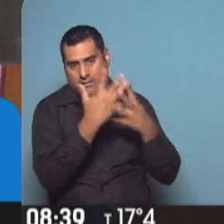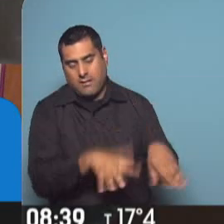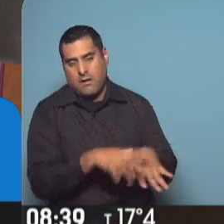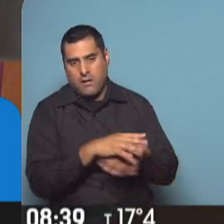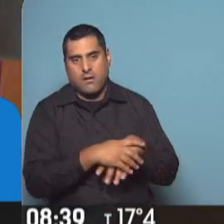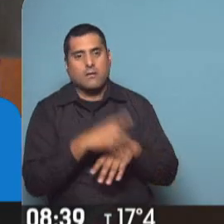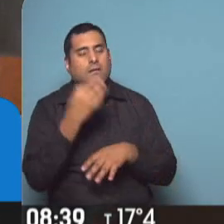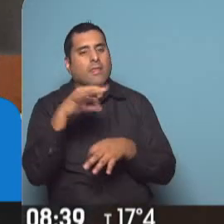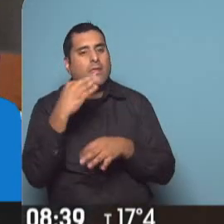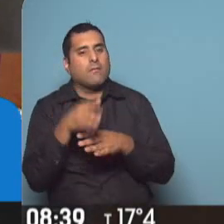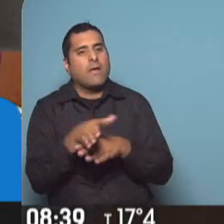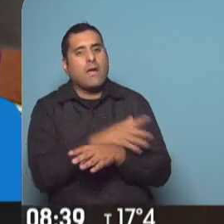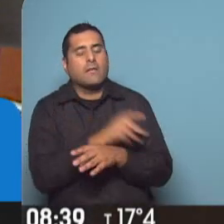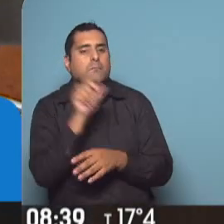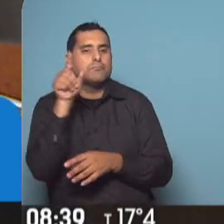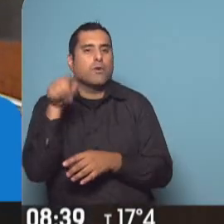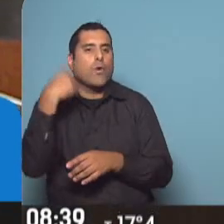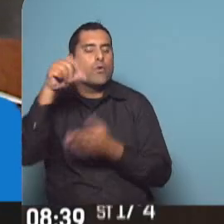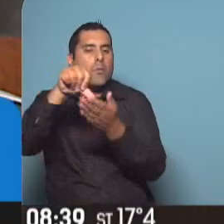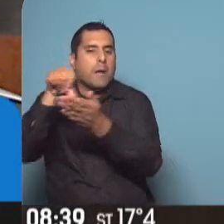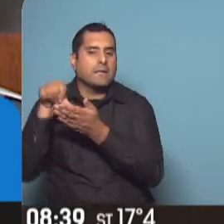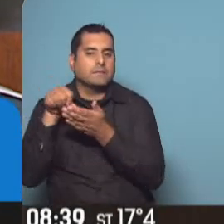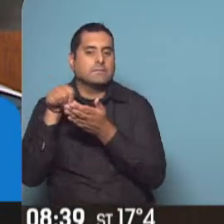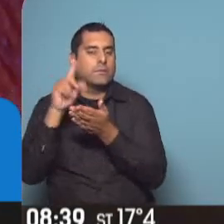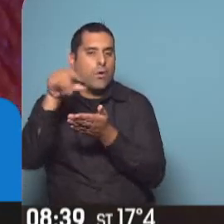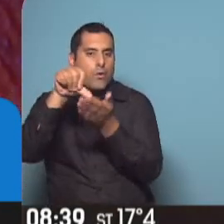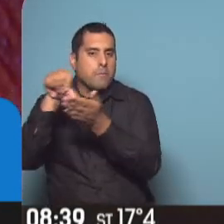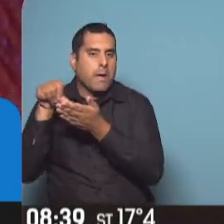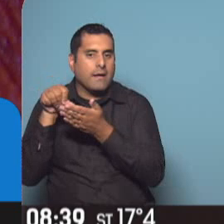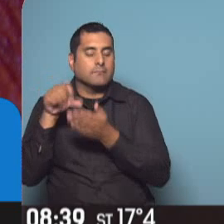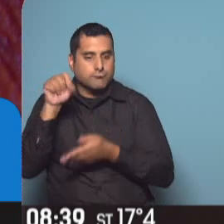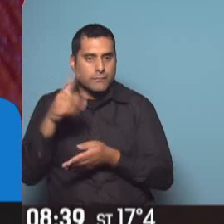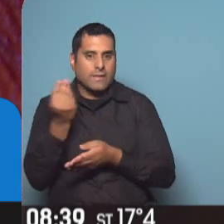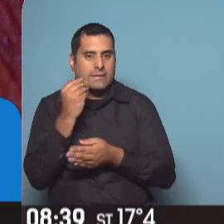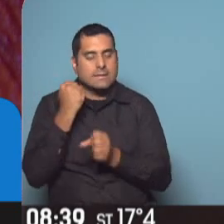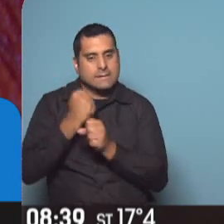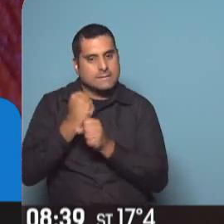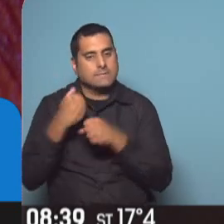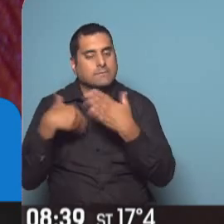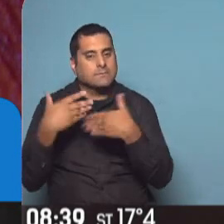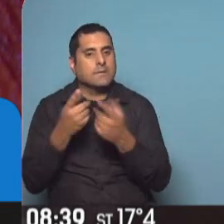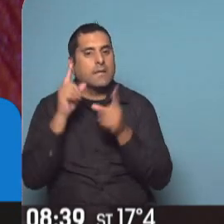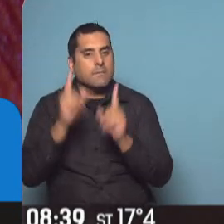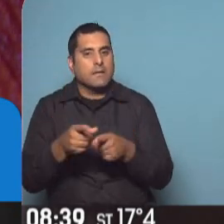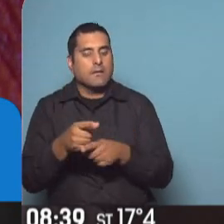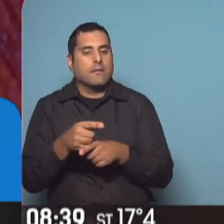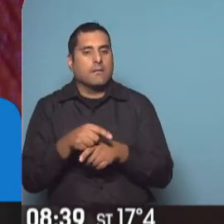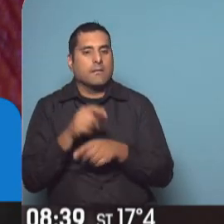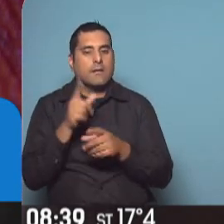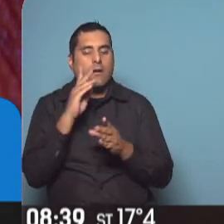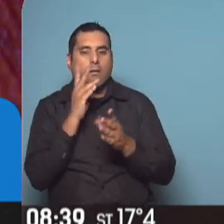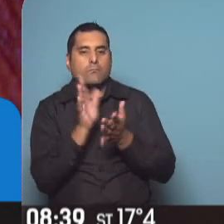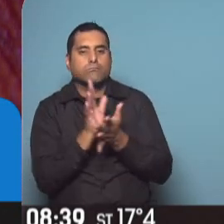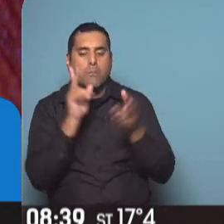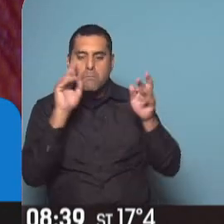estratégica como hizo finlandia como hicieron un montón de países del mundo inclusive brasil que está trabajando bastante en esto si no tenemos una media estratégica